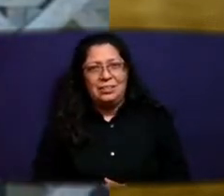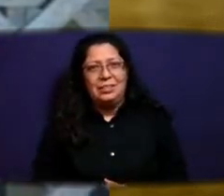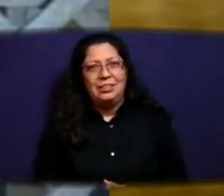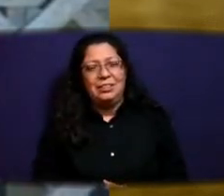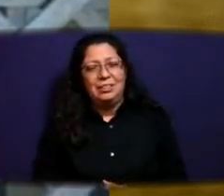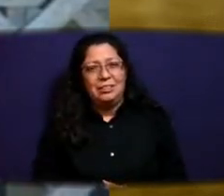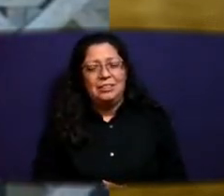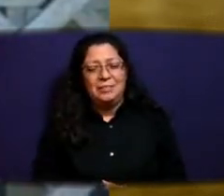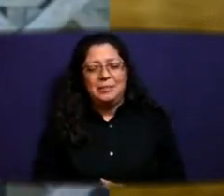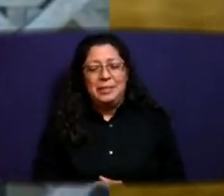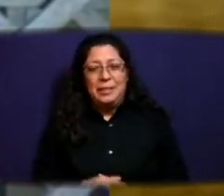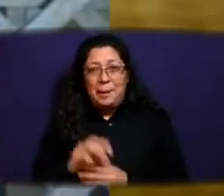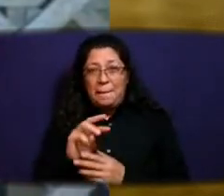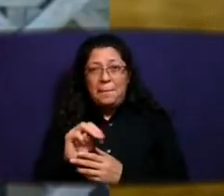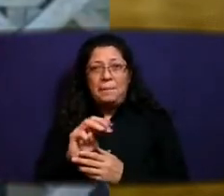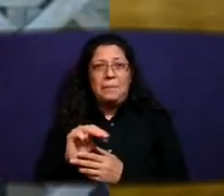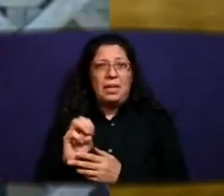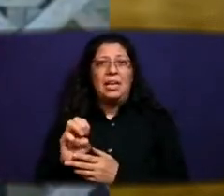Meme